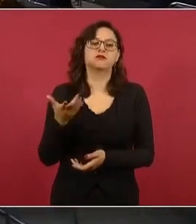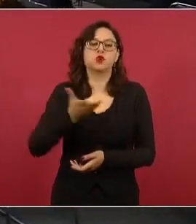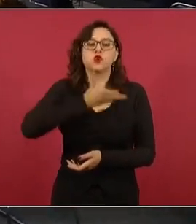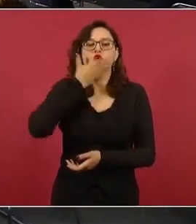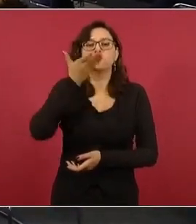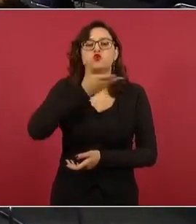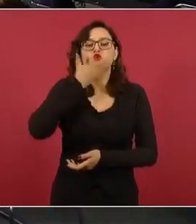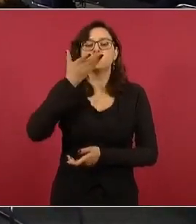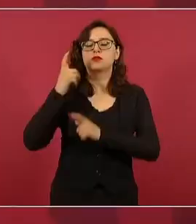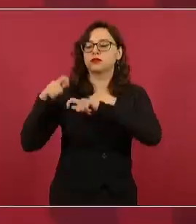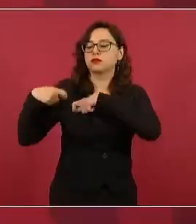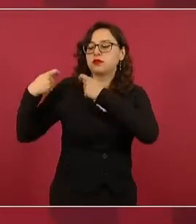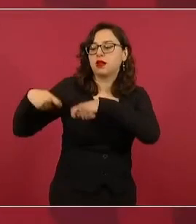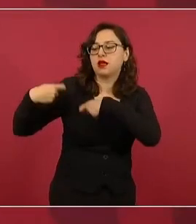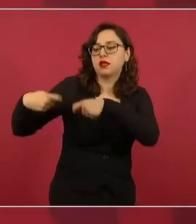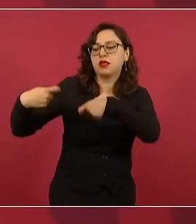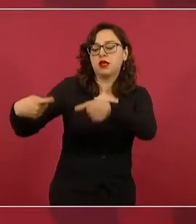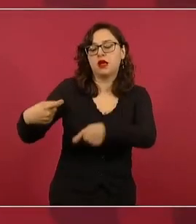y